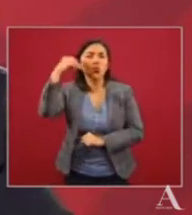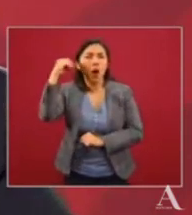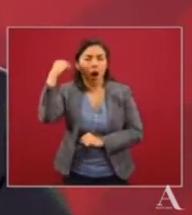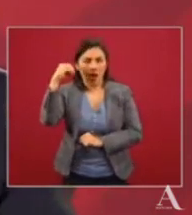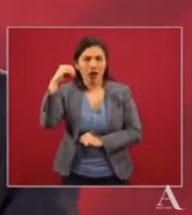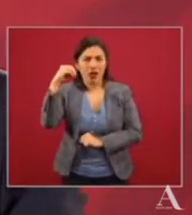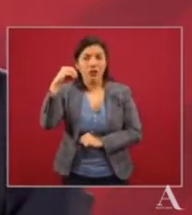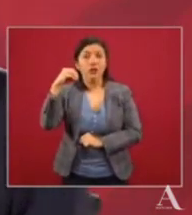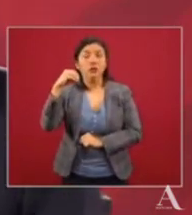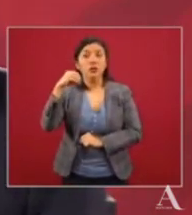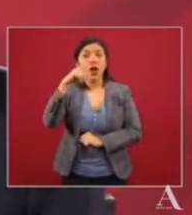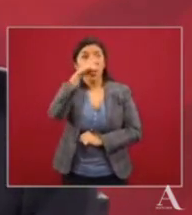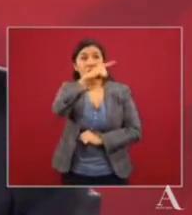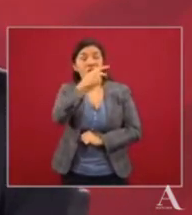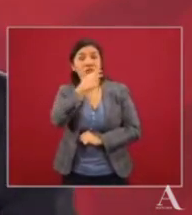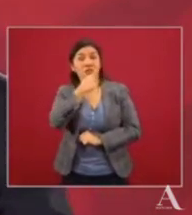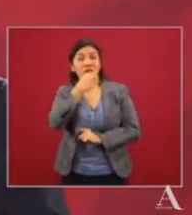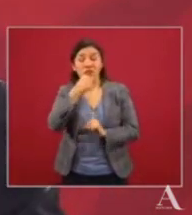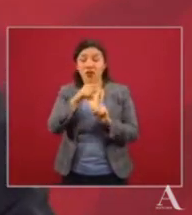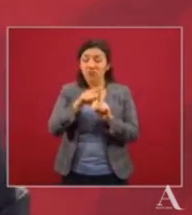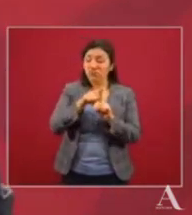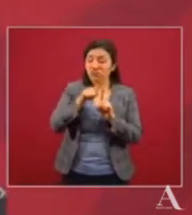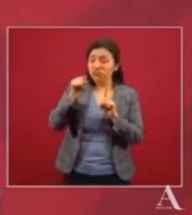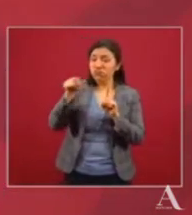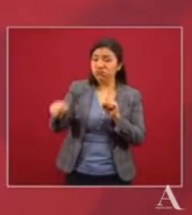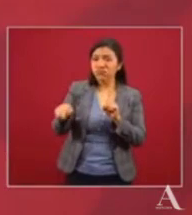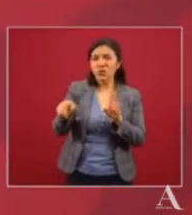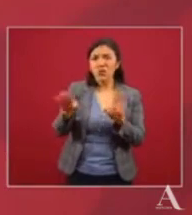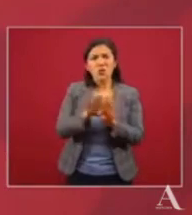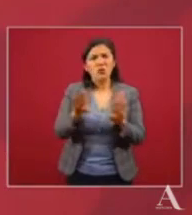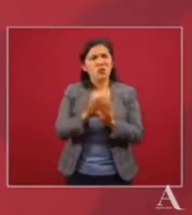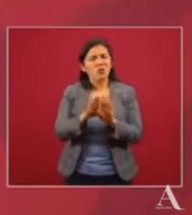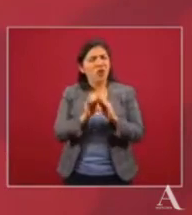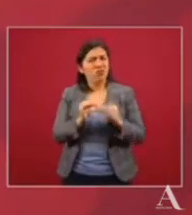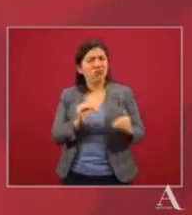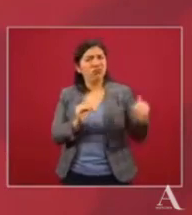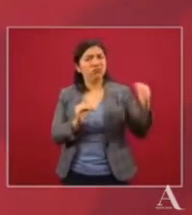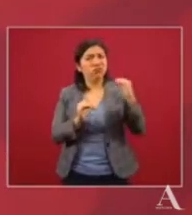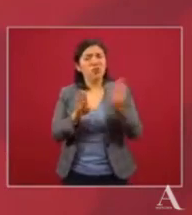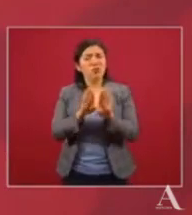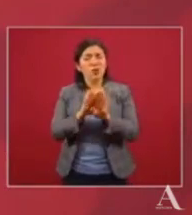y este tuvo una actitud despectiva